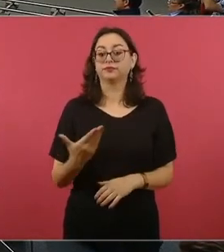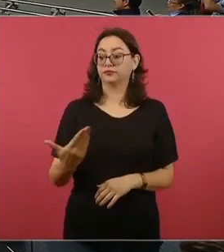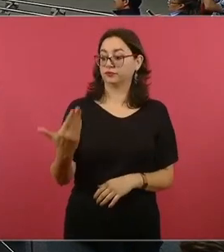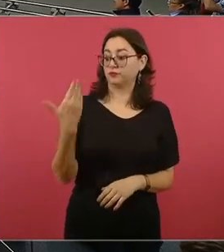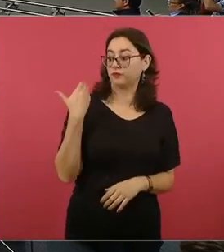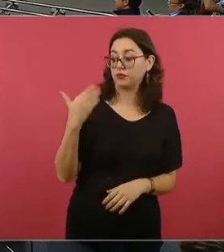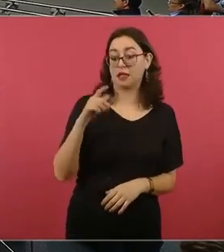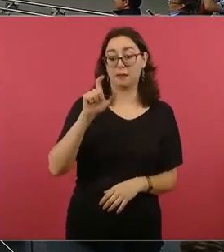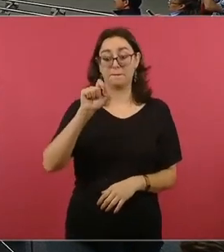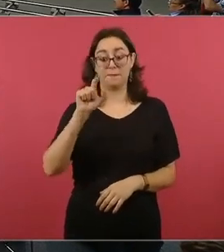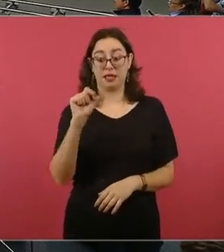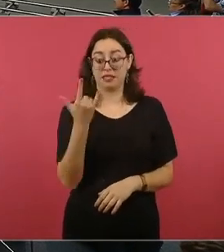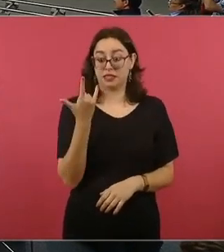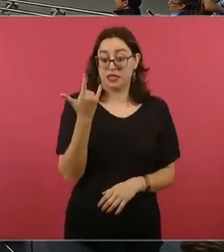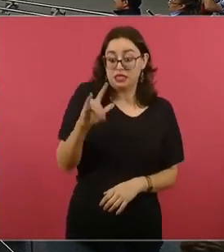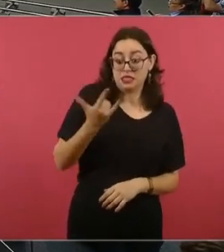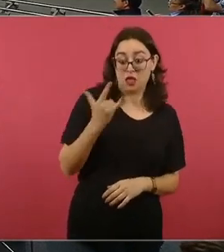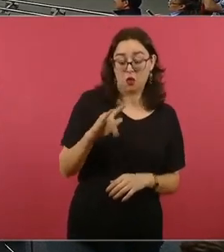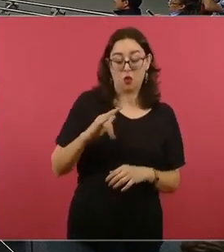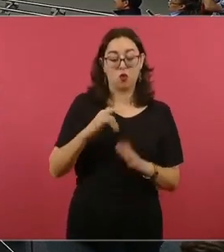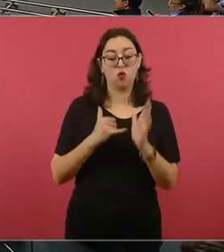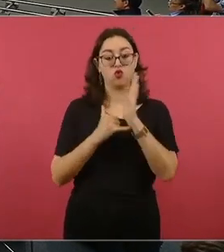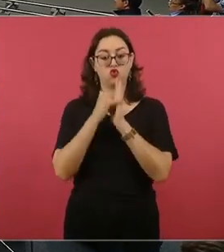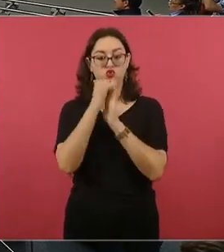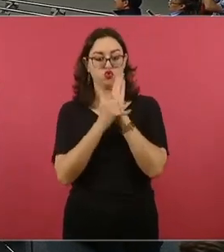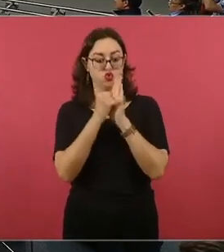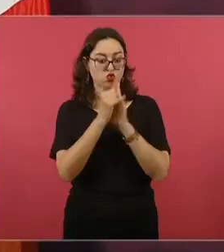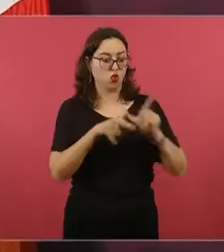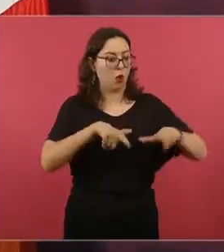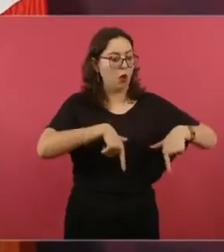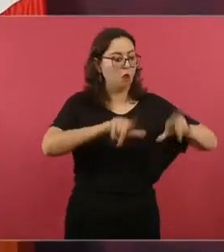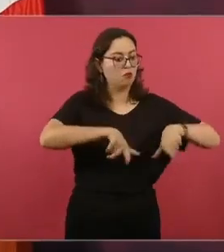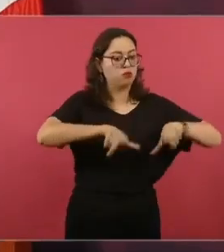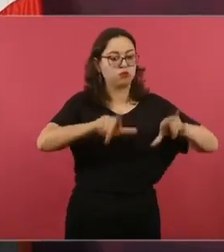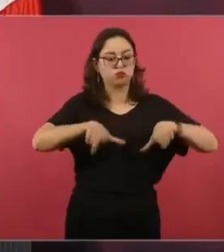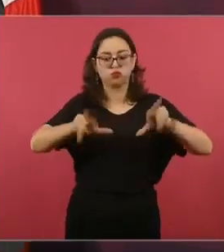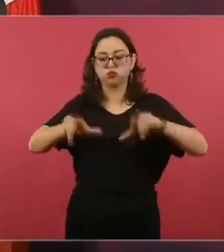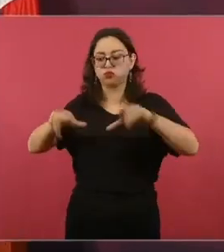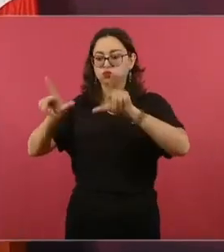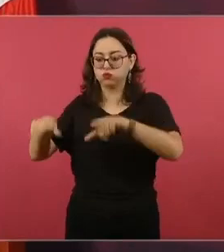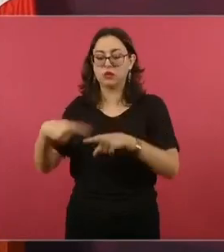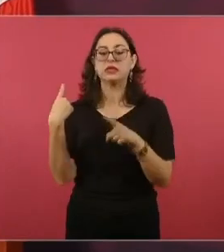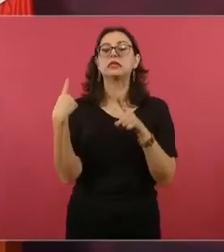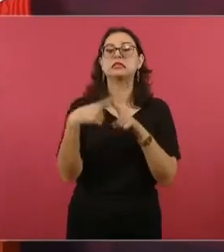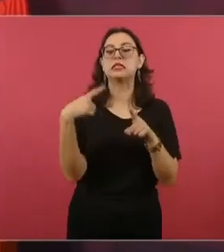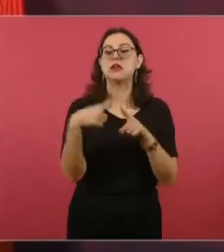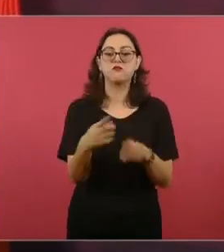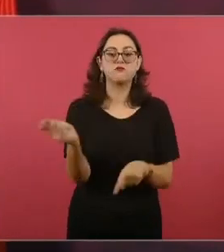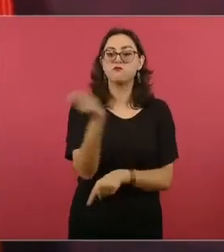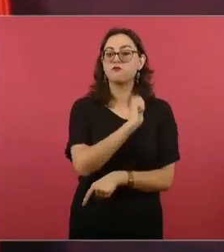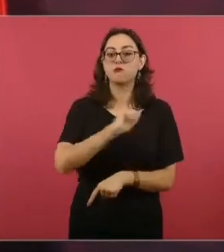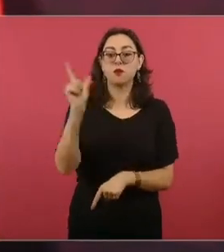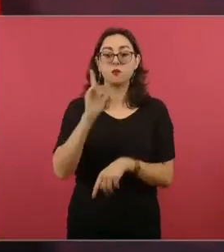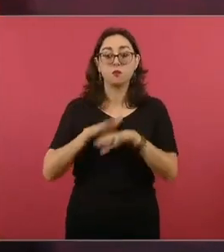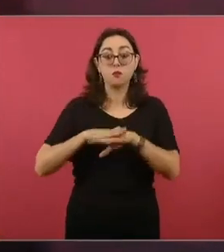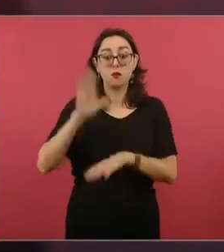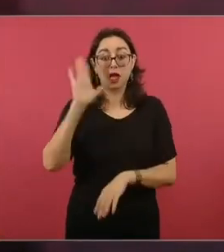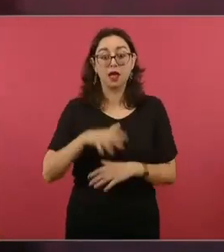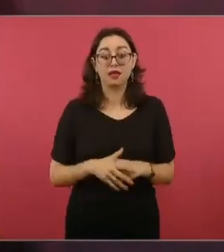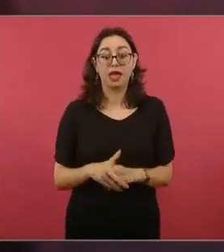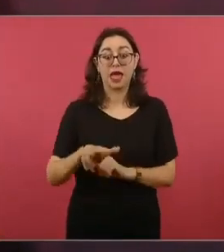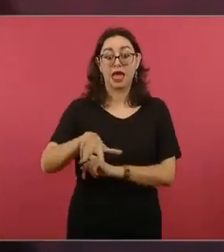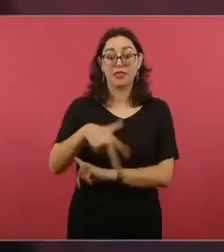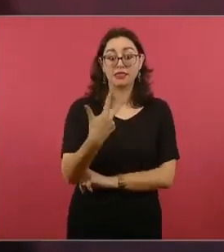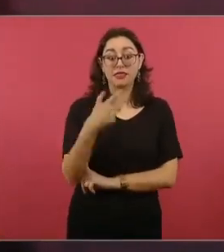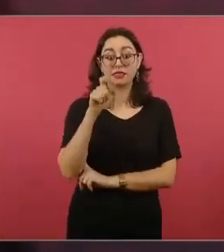pasado 20 de julio el ranking de los streamers hispanos más populares del segundo trimestre de 2023. Con